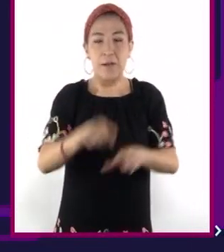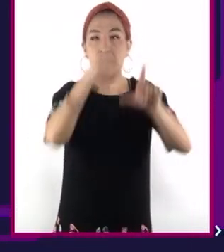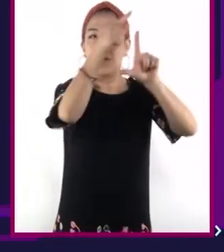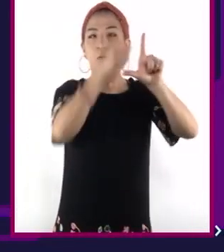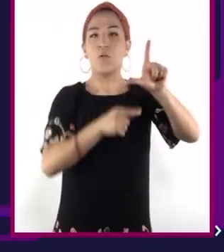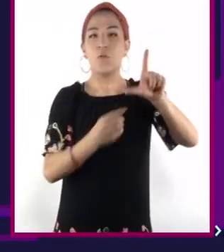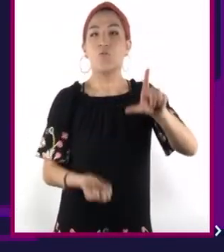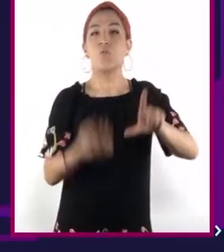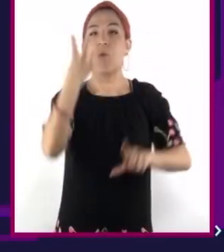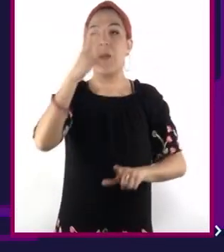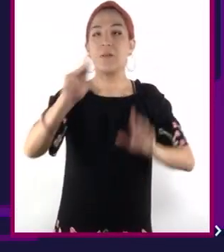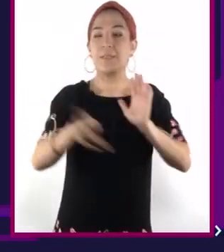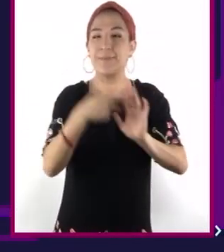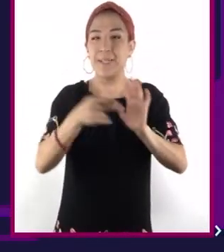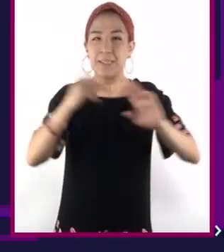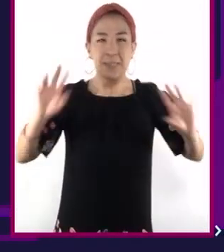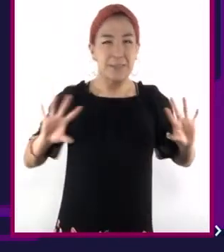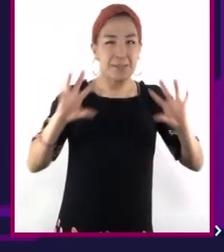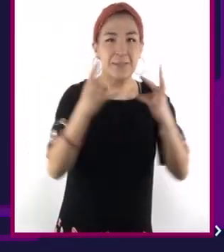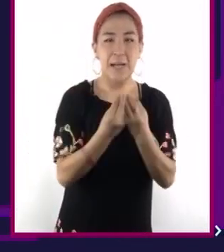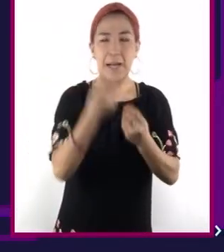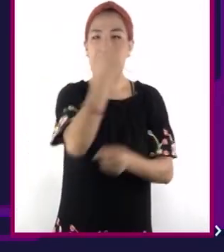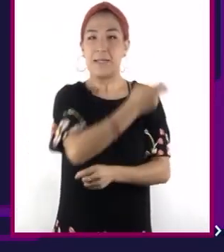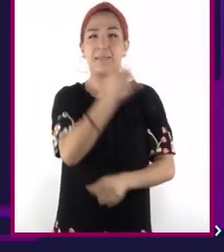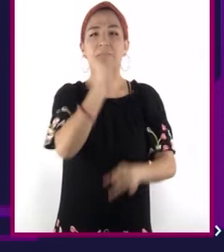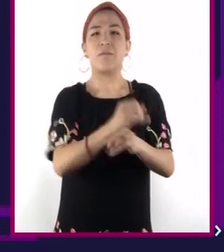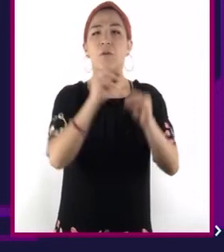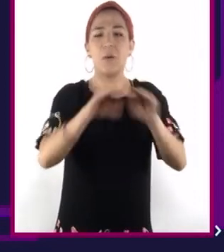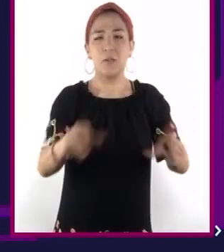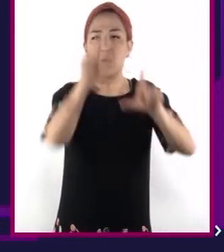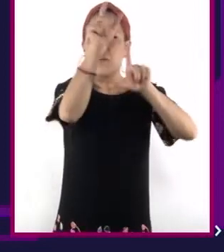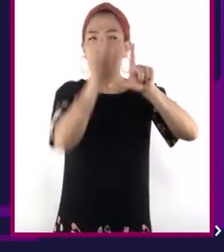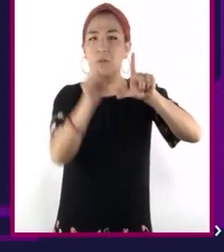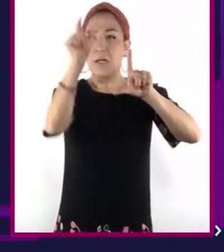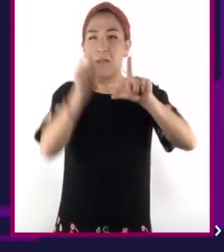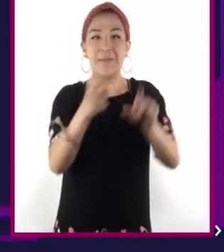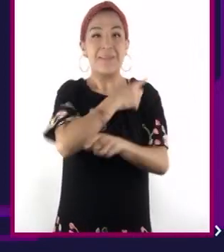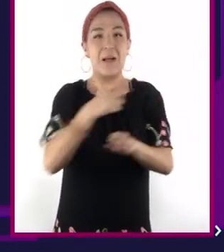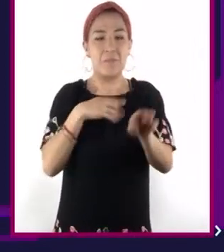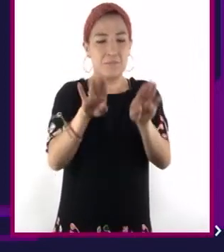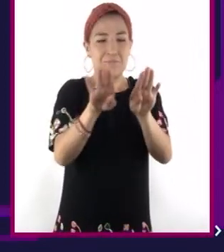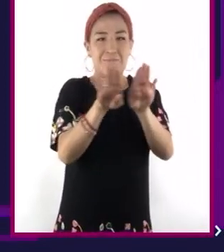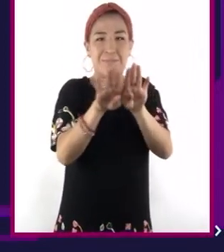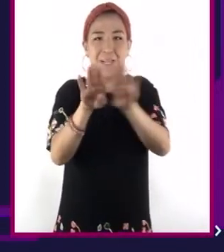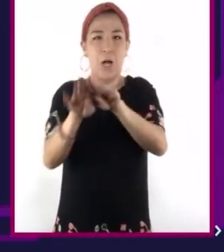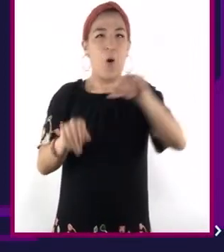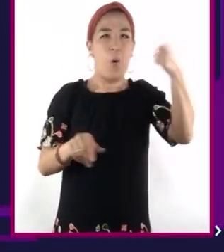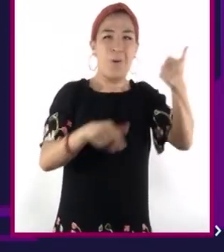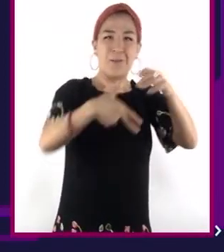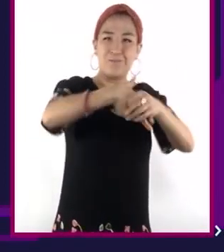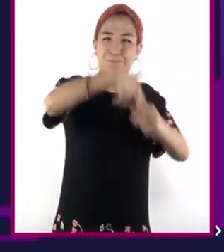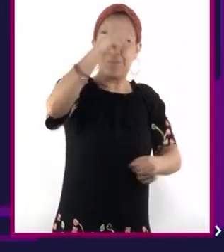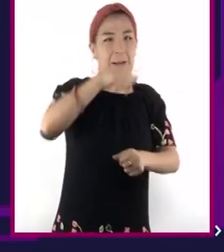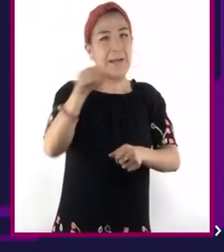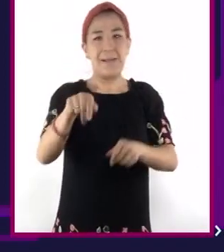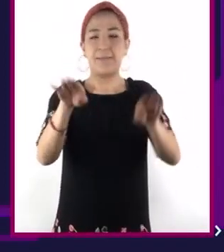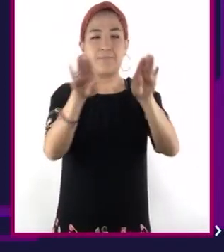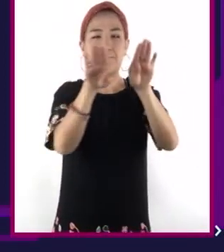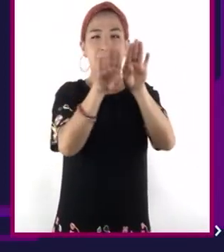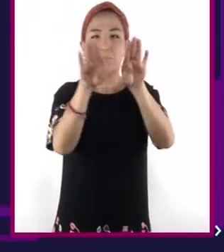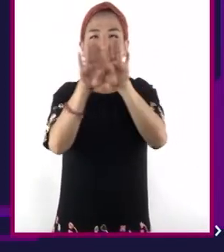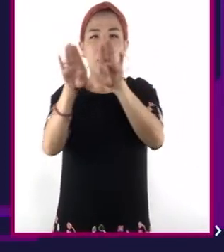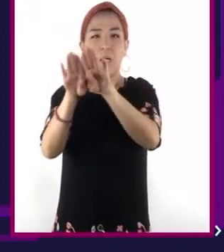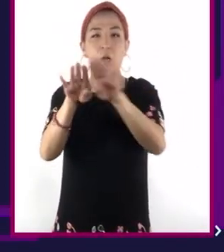frecuencia. Aquí, las barras se colocan una al lado de la otra, indicando